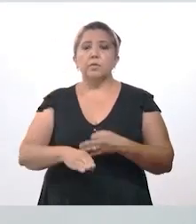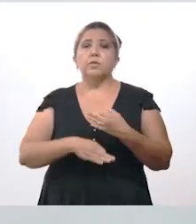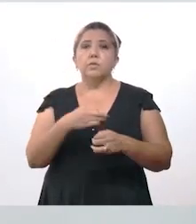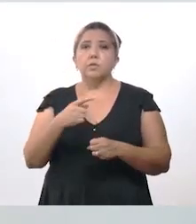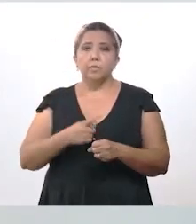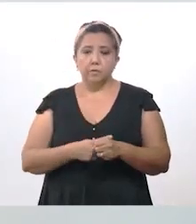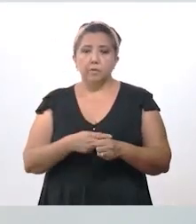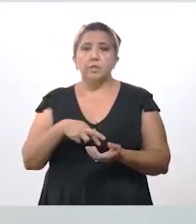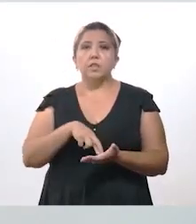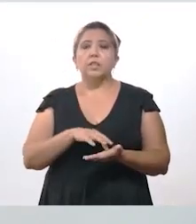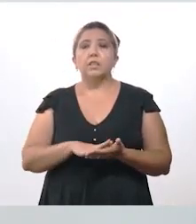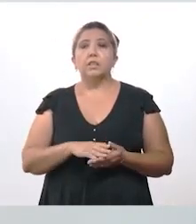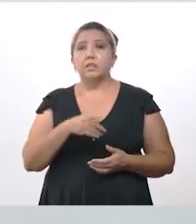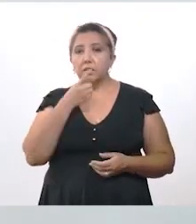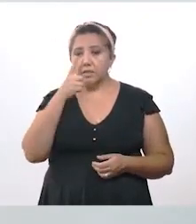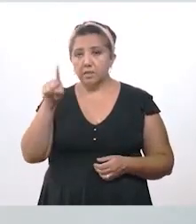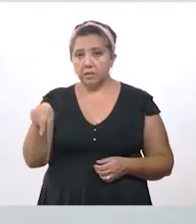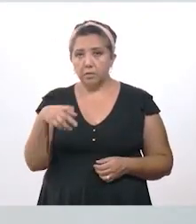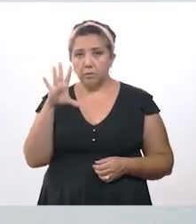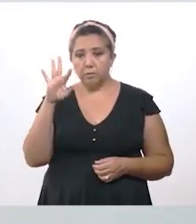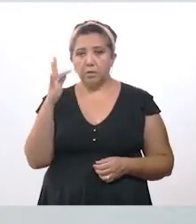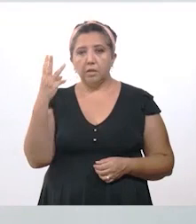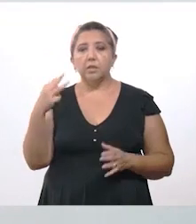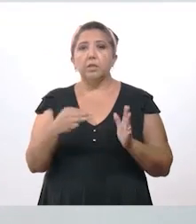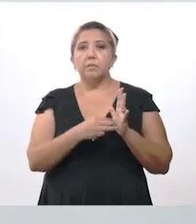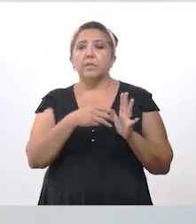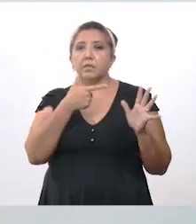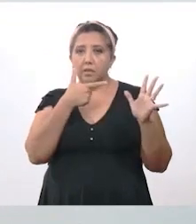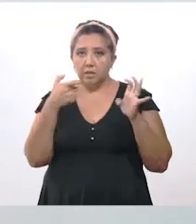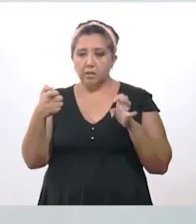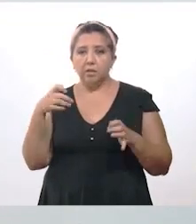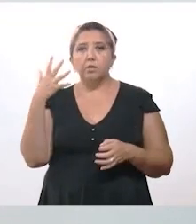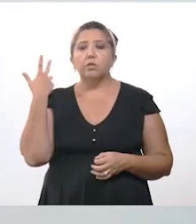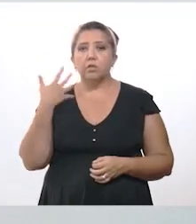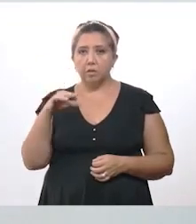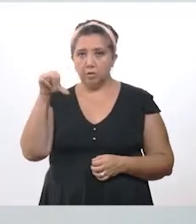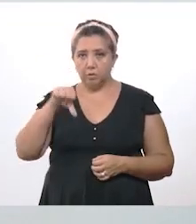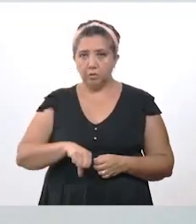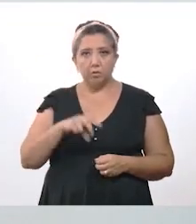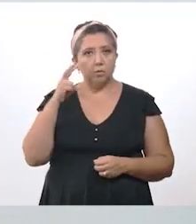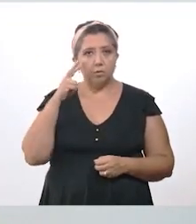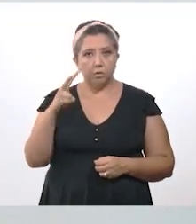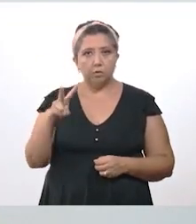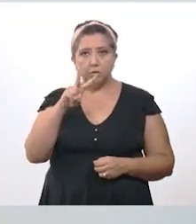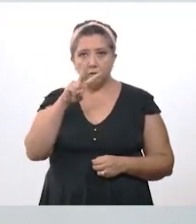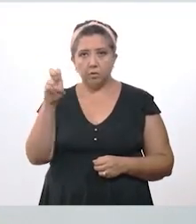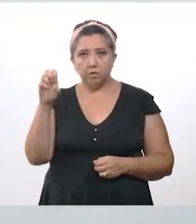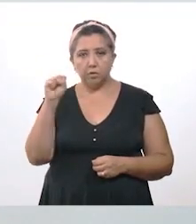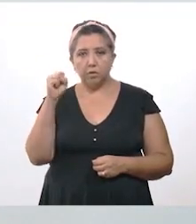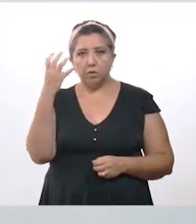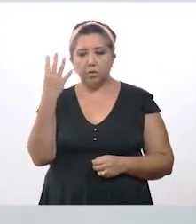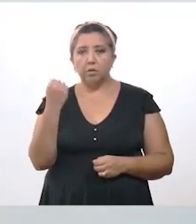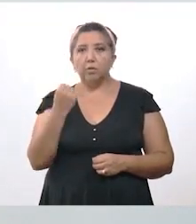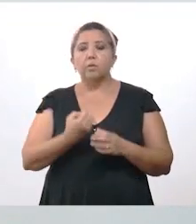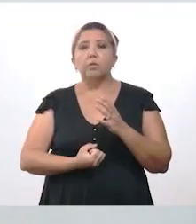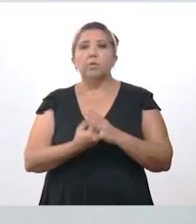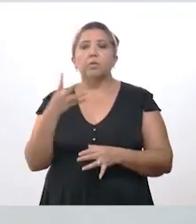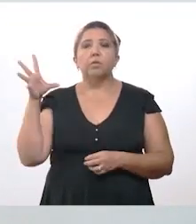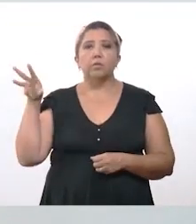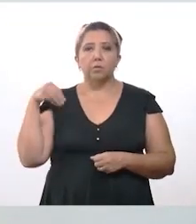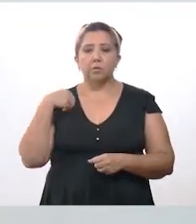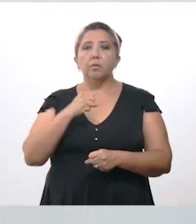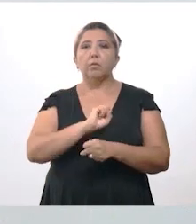total de contagios registrados, que es 43.710. Hoy se detectaron 269 nuevos contagios